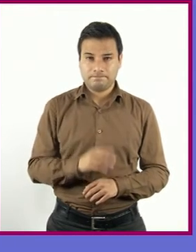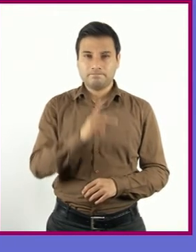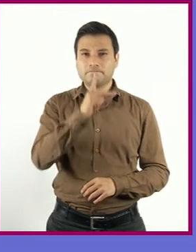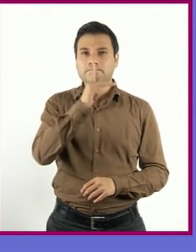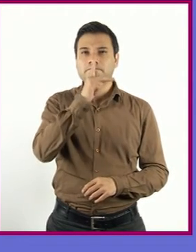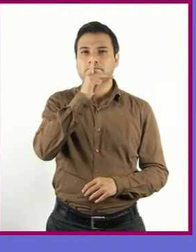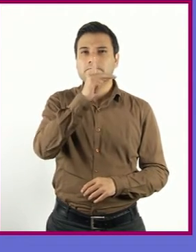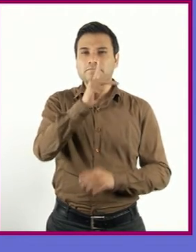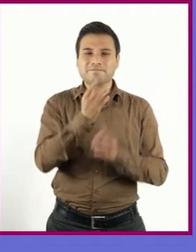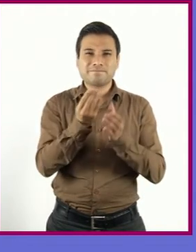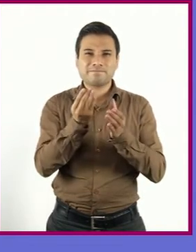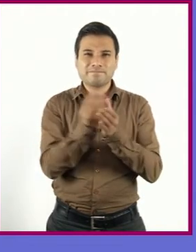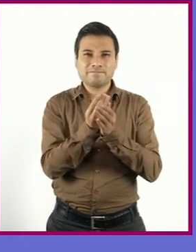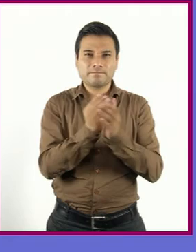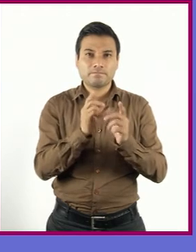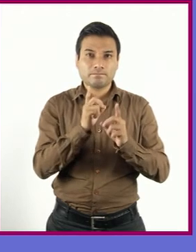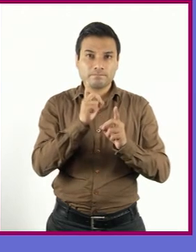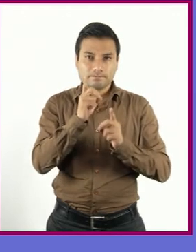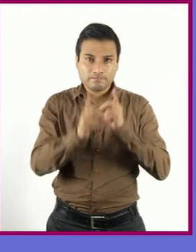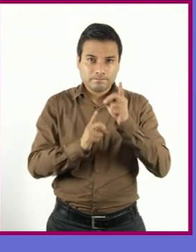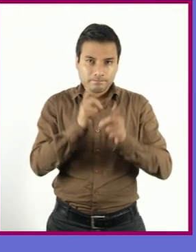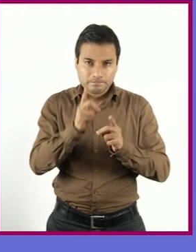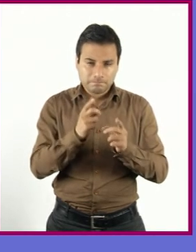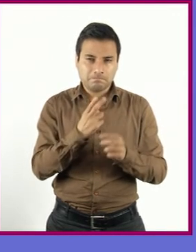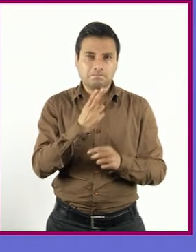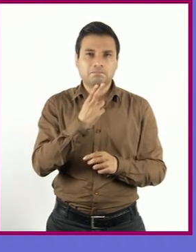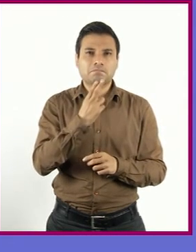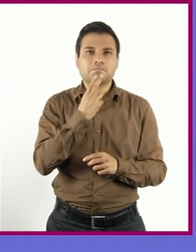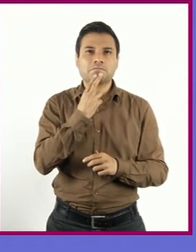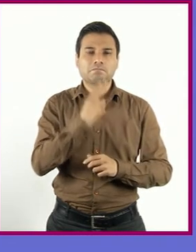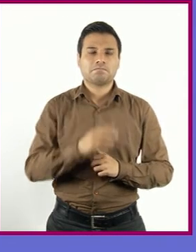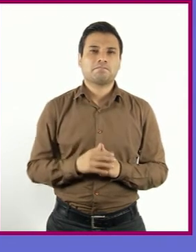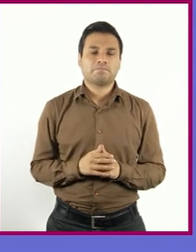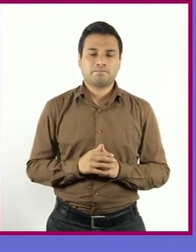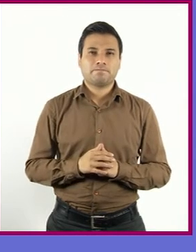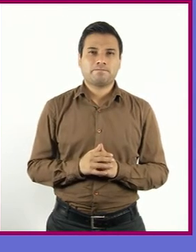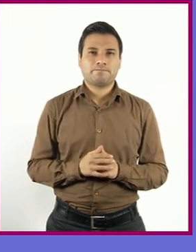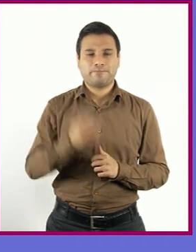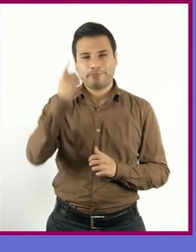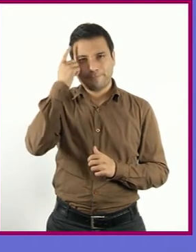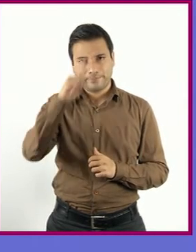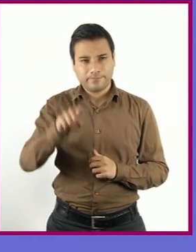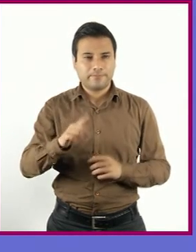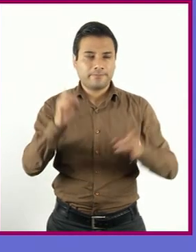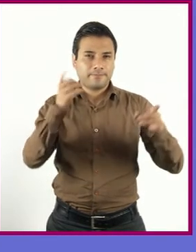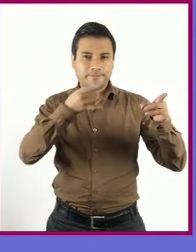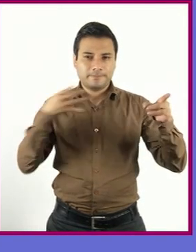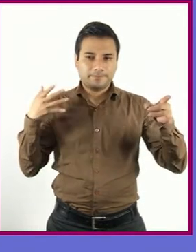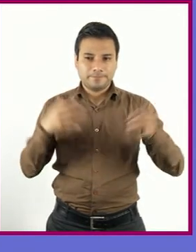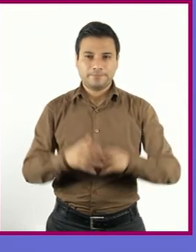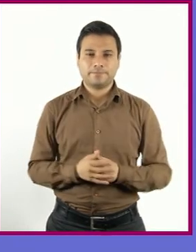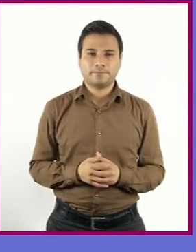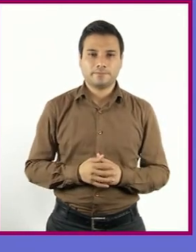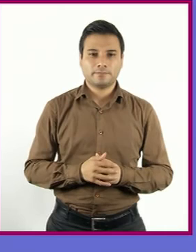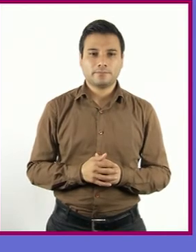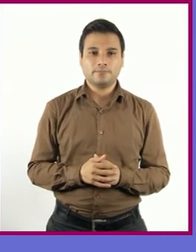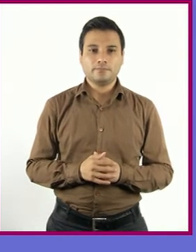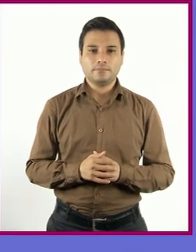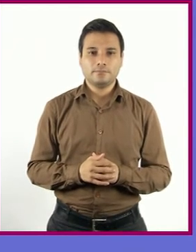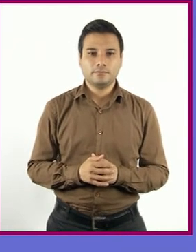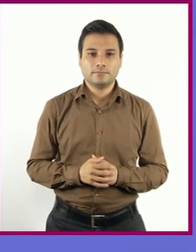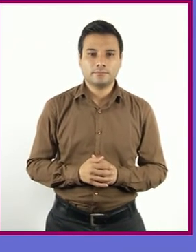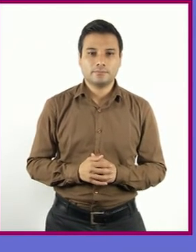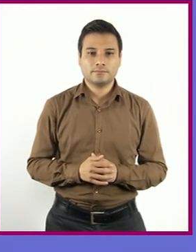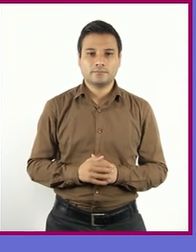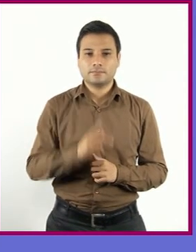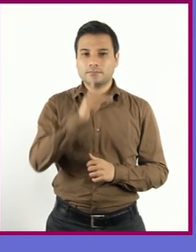deportivo incluso en los tiempos definidos para tirar las flechas. ¿Cuál es la importancia de aprender a